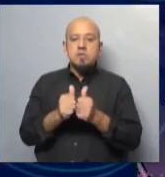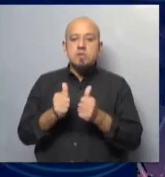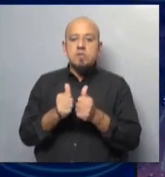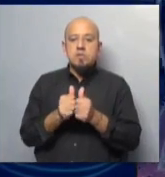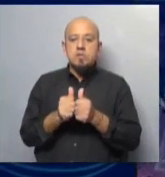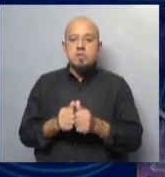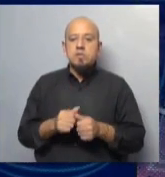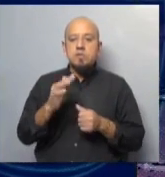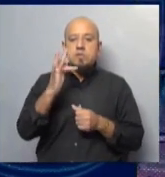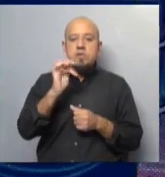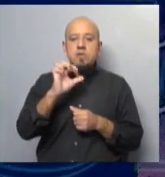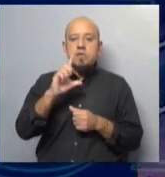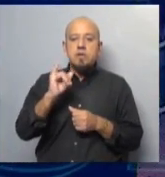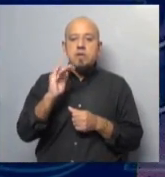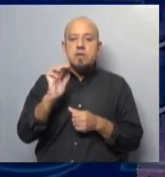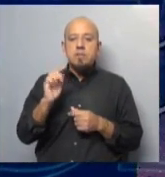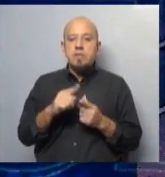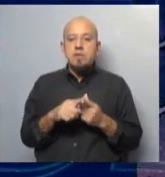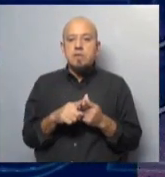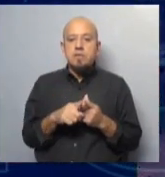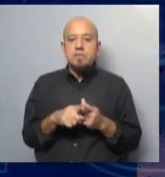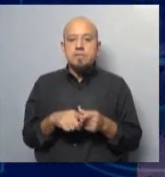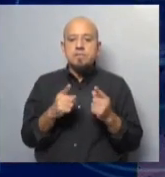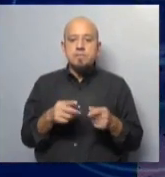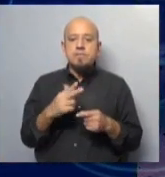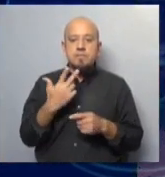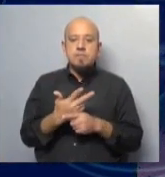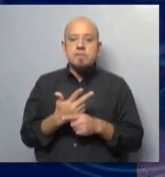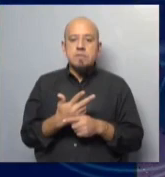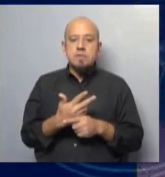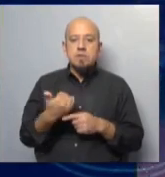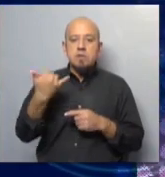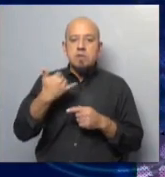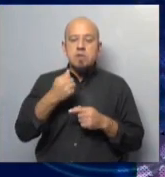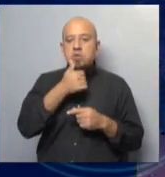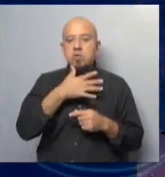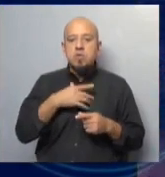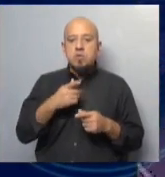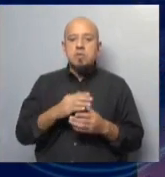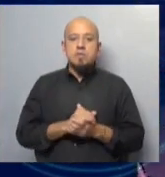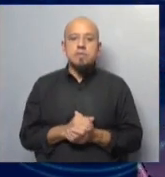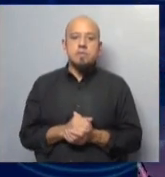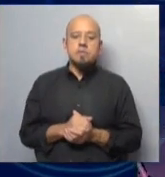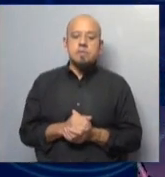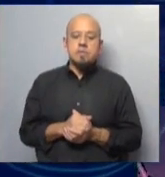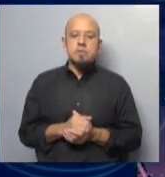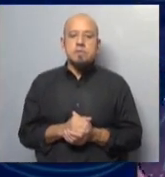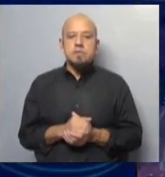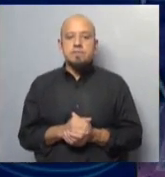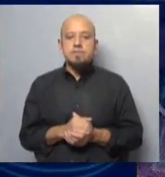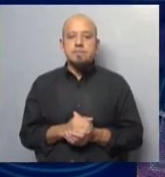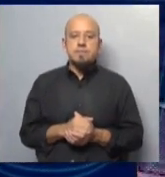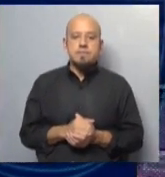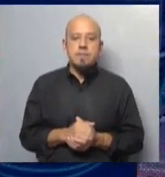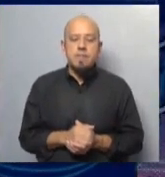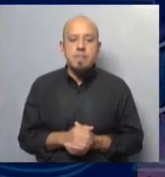por Felipe Hipar y Sebastián Serantes. Y entre los tres vamos a contar esta historia. Wow, Gustavo, la verdad que